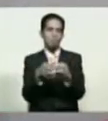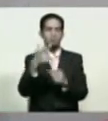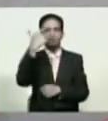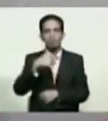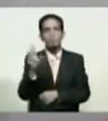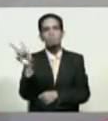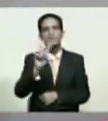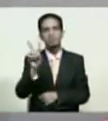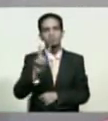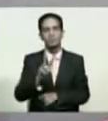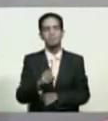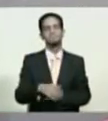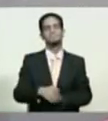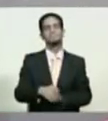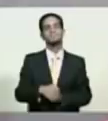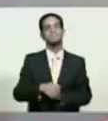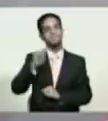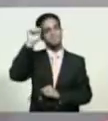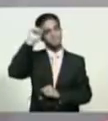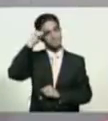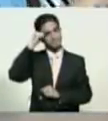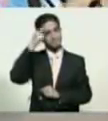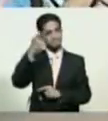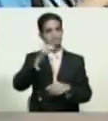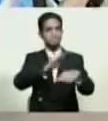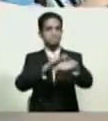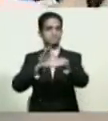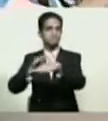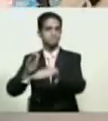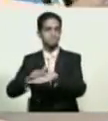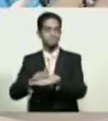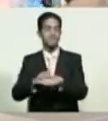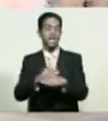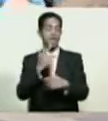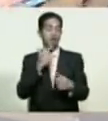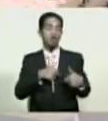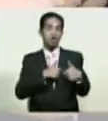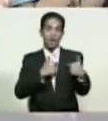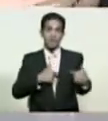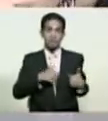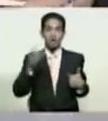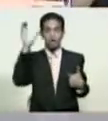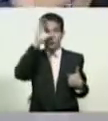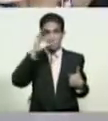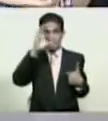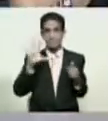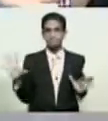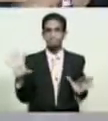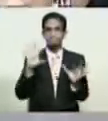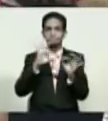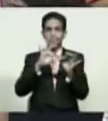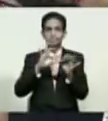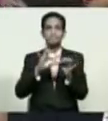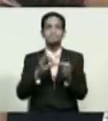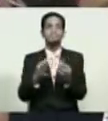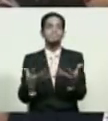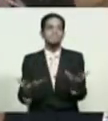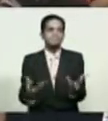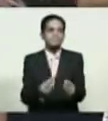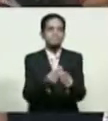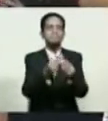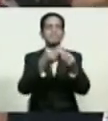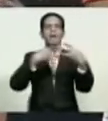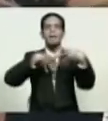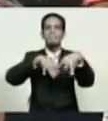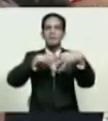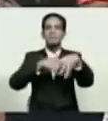El llamado es a sumar nuestros corazones, nuestra conciencia, unir nuestras manos y marchar junto al presidente Nicolás Maduro